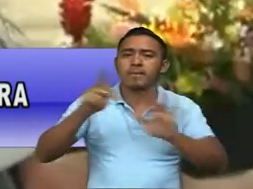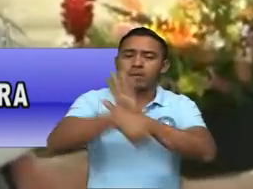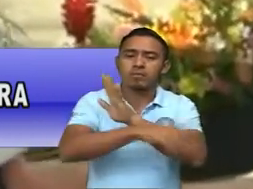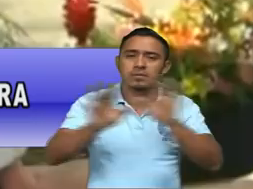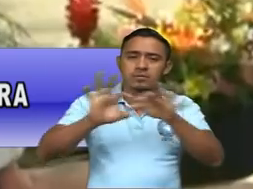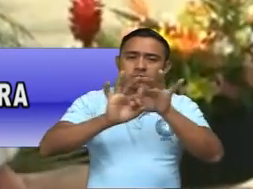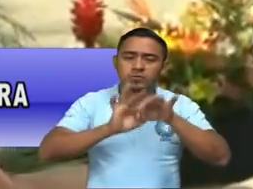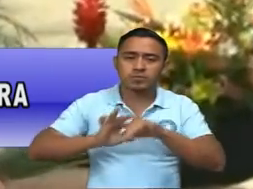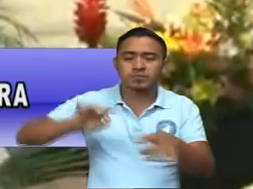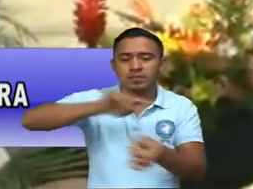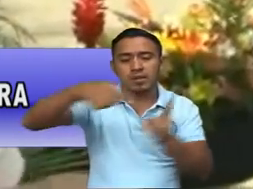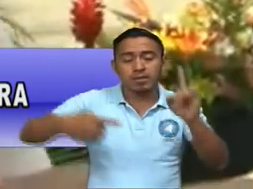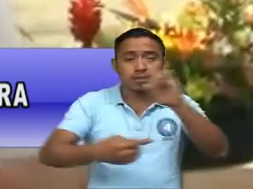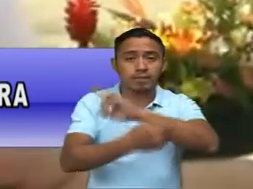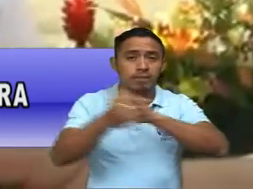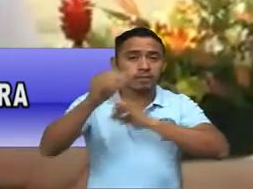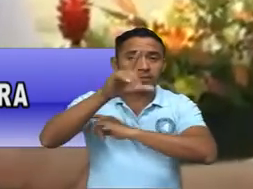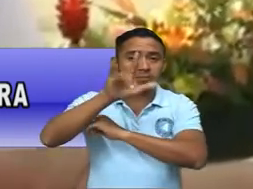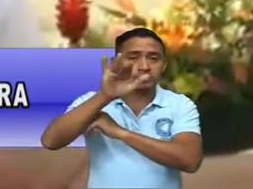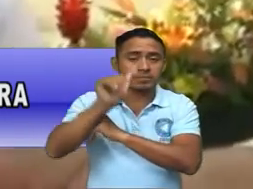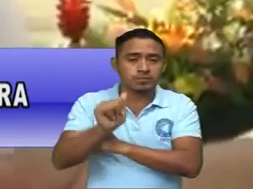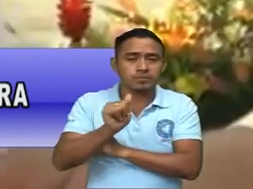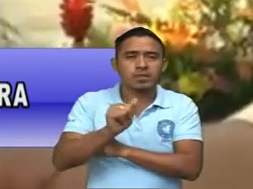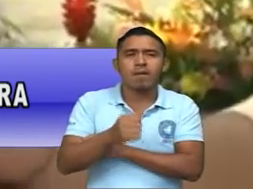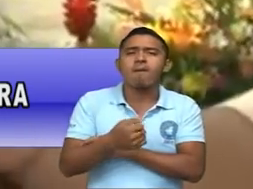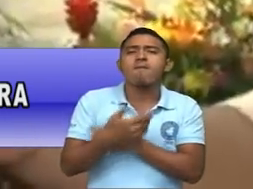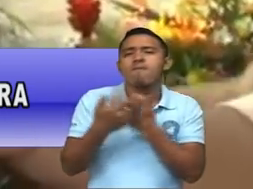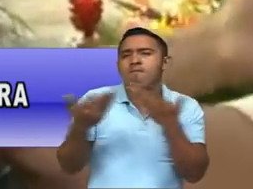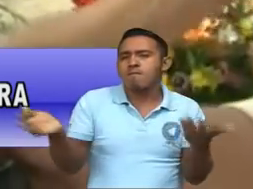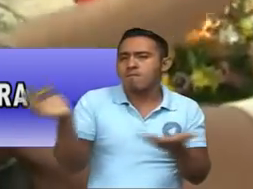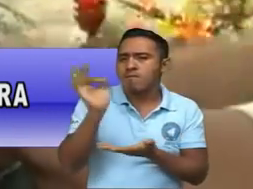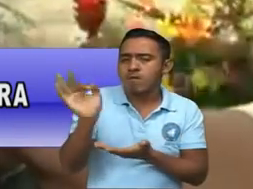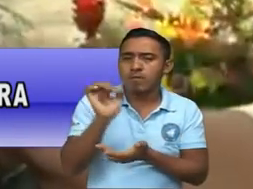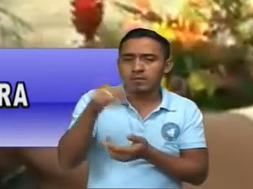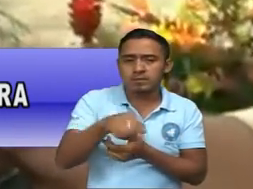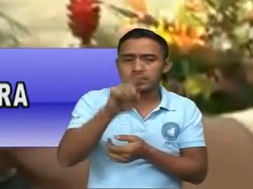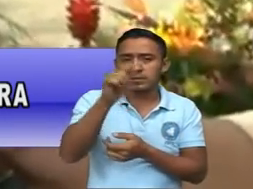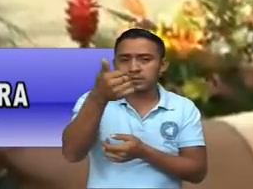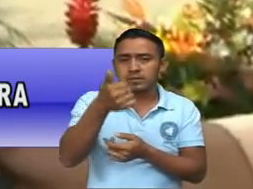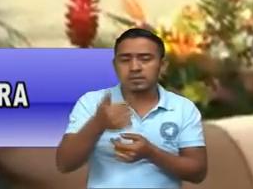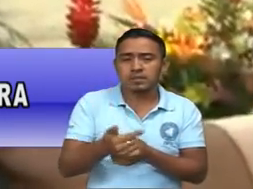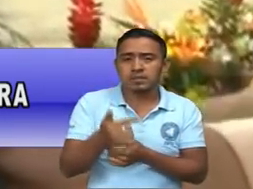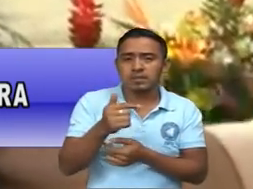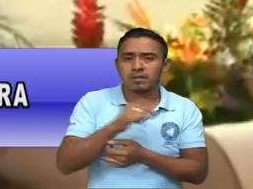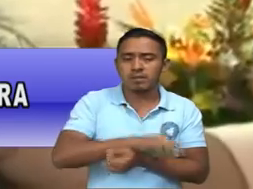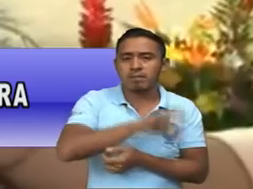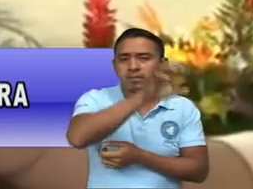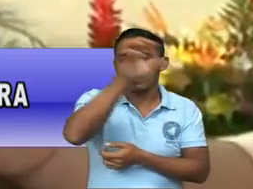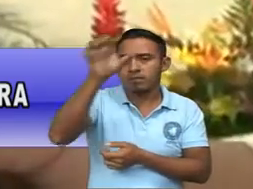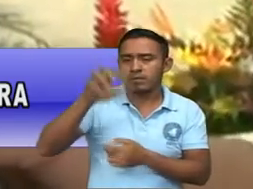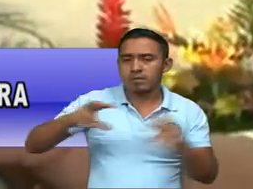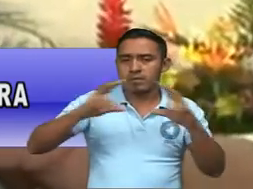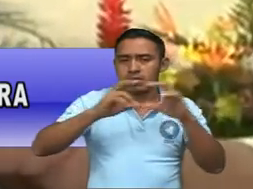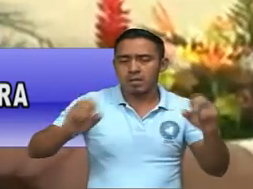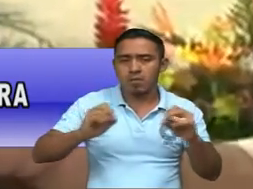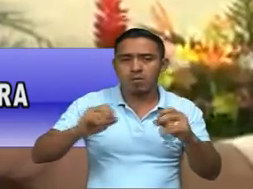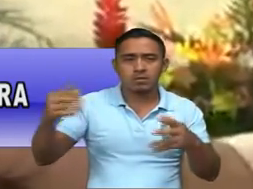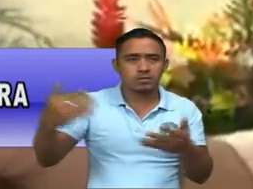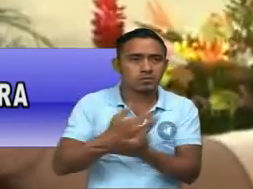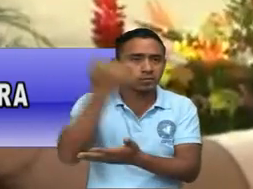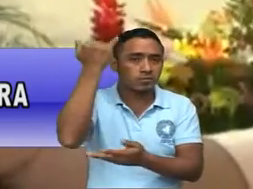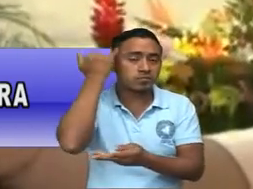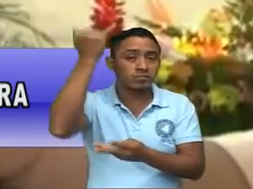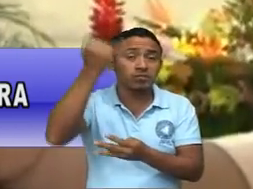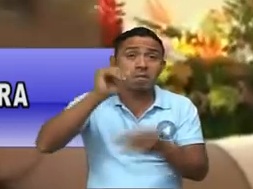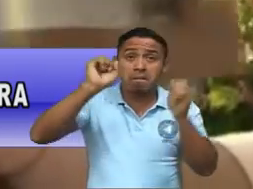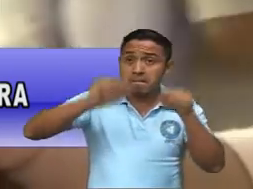la adaptación al cambio climático. Y qué mejor, también tenemos hoy 17 departamentos del país con emprendimientos de las mejores alternativas para